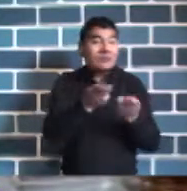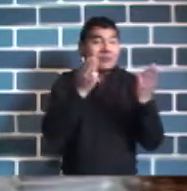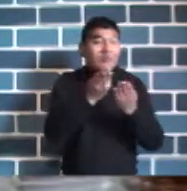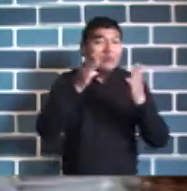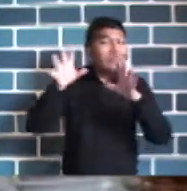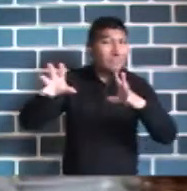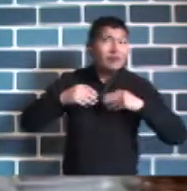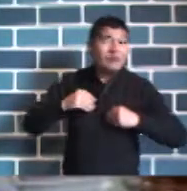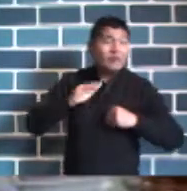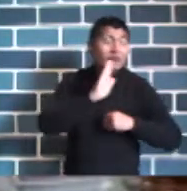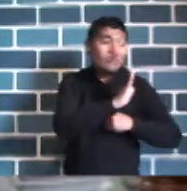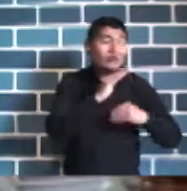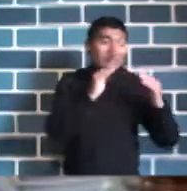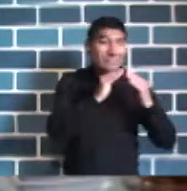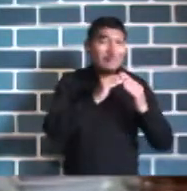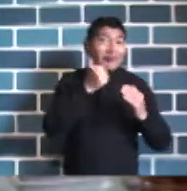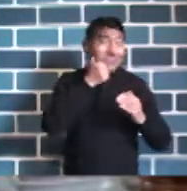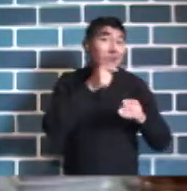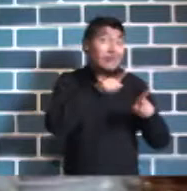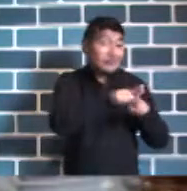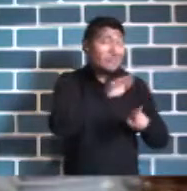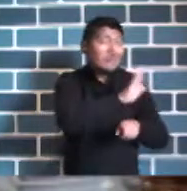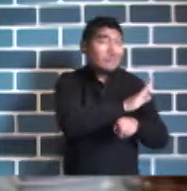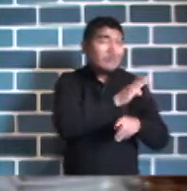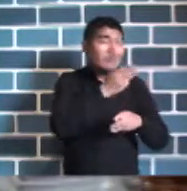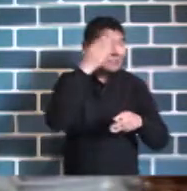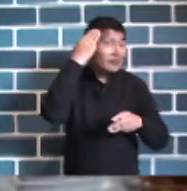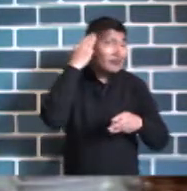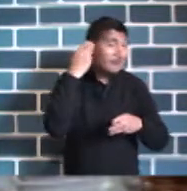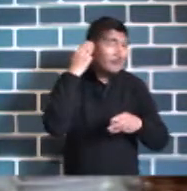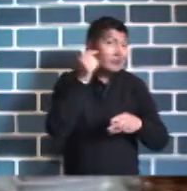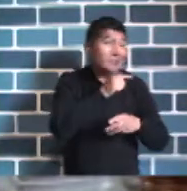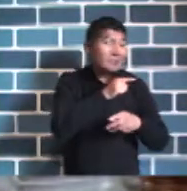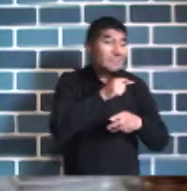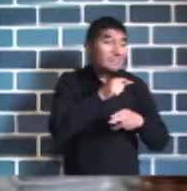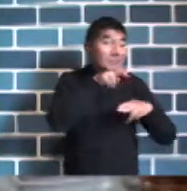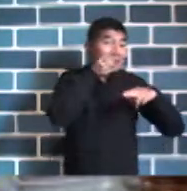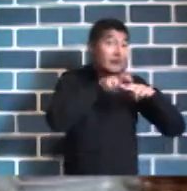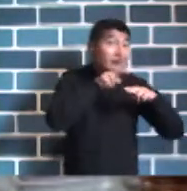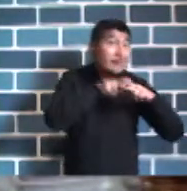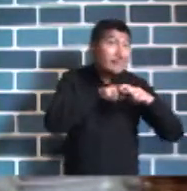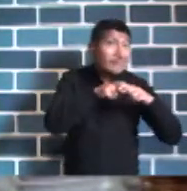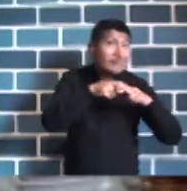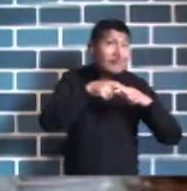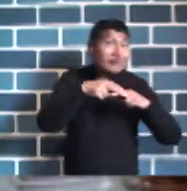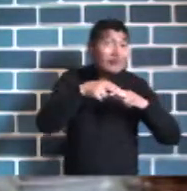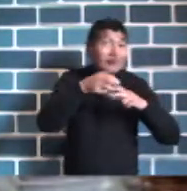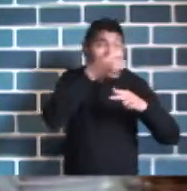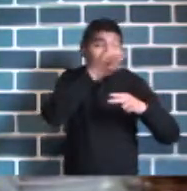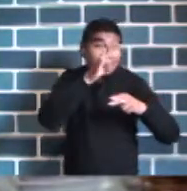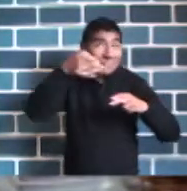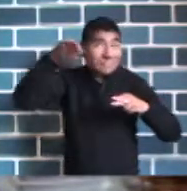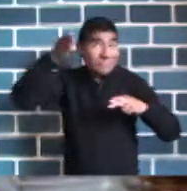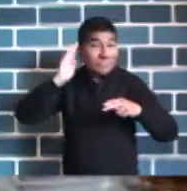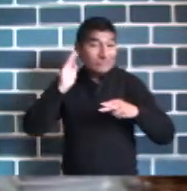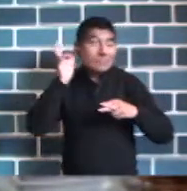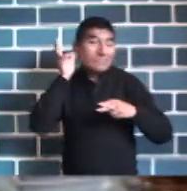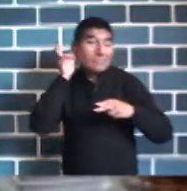tenía una hermana más llamada maría que sentada a los pies del señor escuchaba su palabra